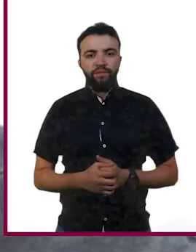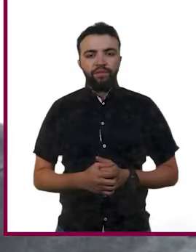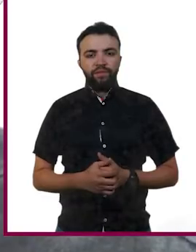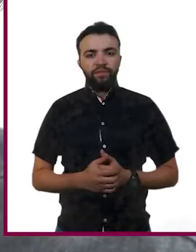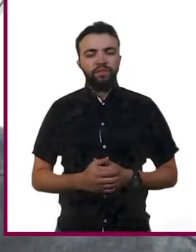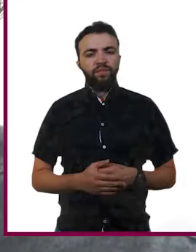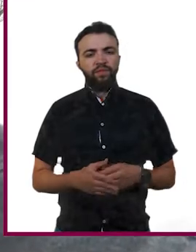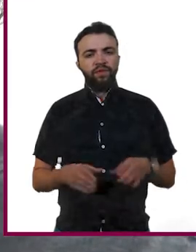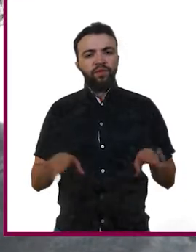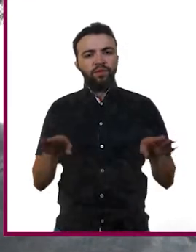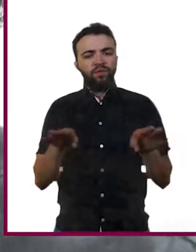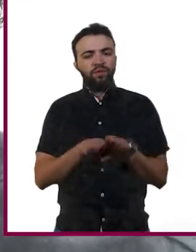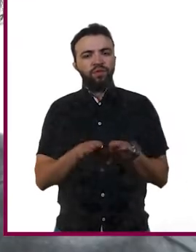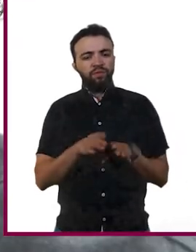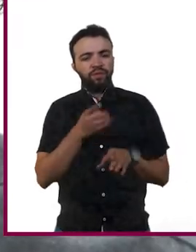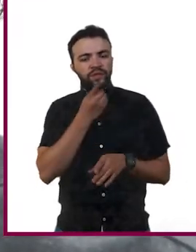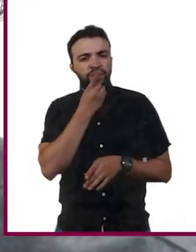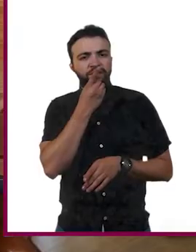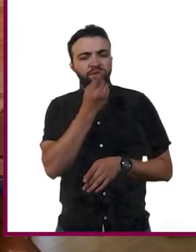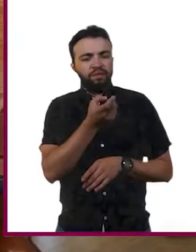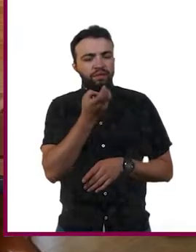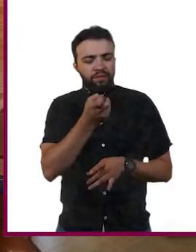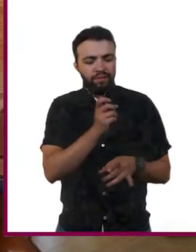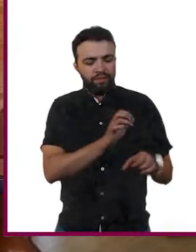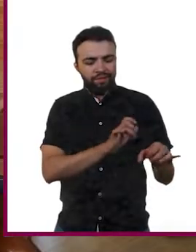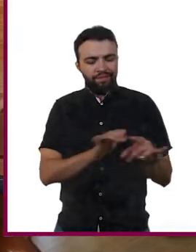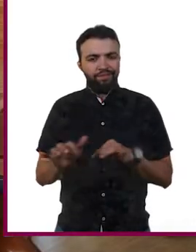¿Y cómo definirías tú a un intérprete, tal cual?